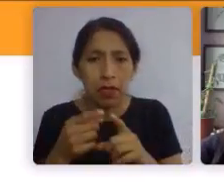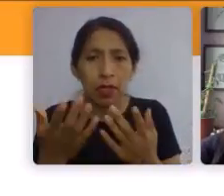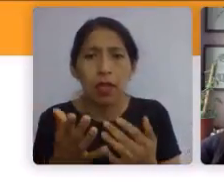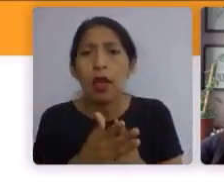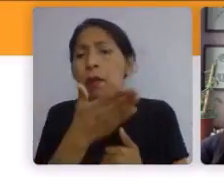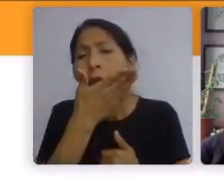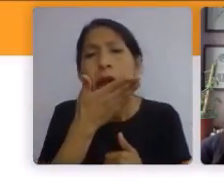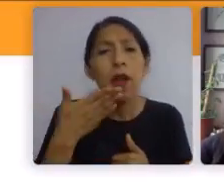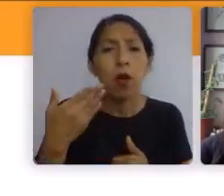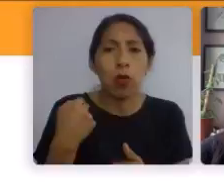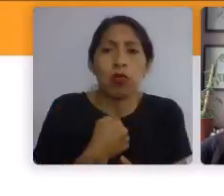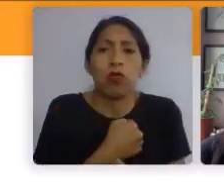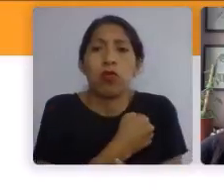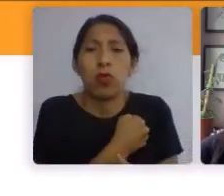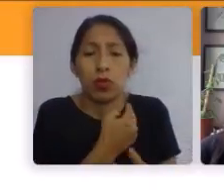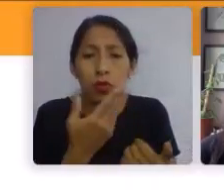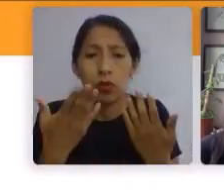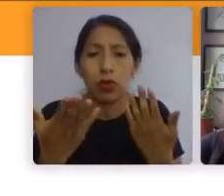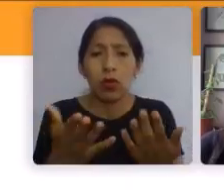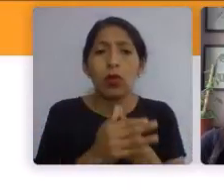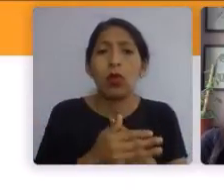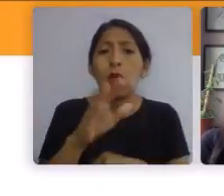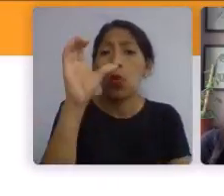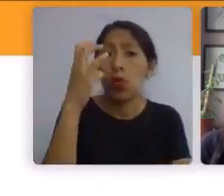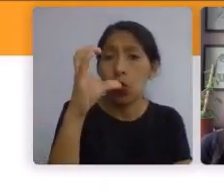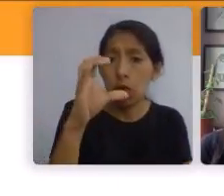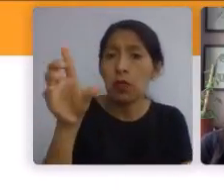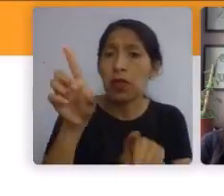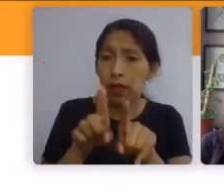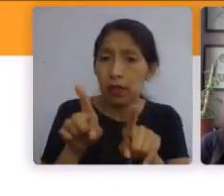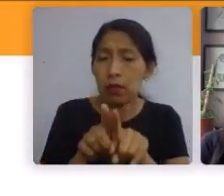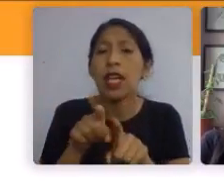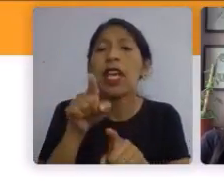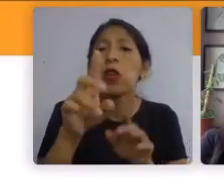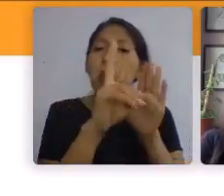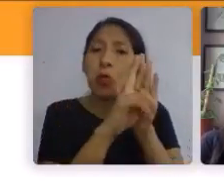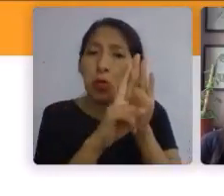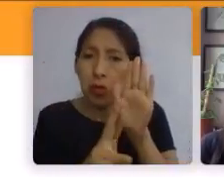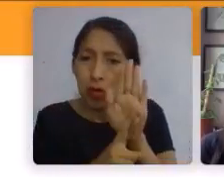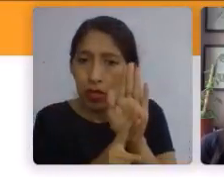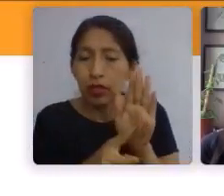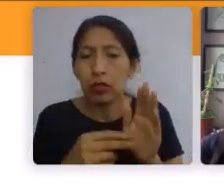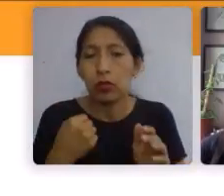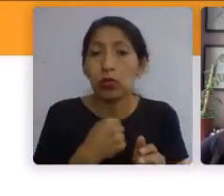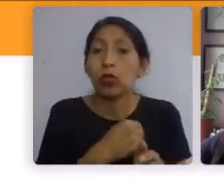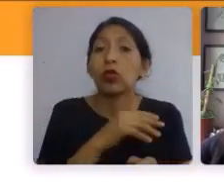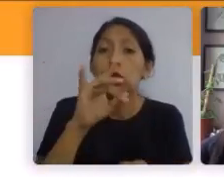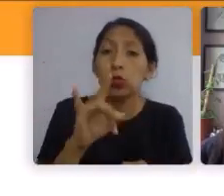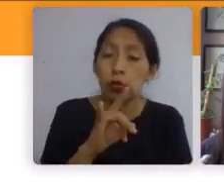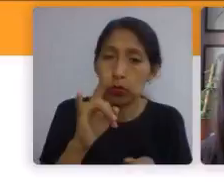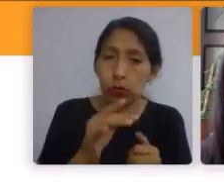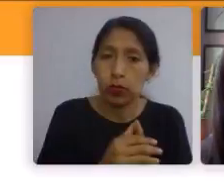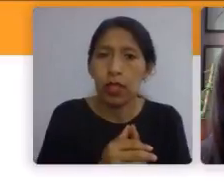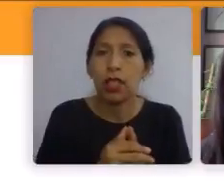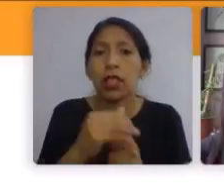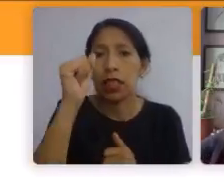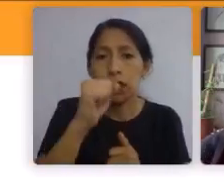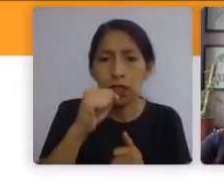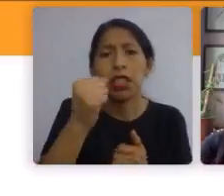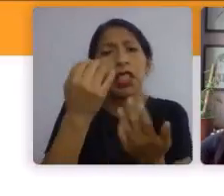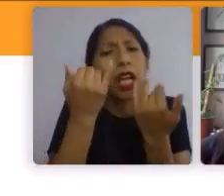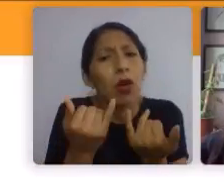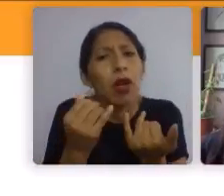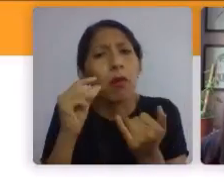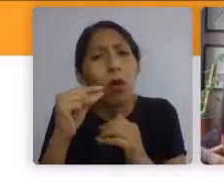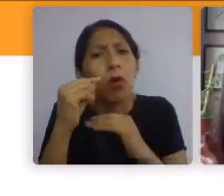mejor que nosotros, Colombia también, pero eso también se debe un poco a las restricciones que hemos ido aplicando, que poco a poco se están